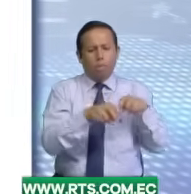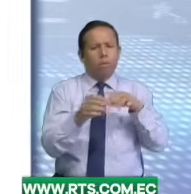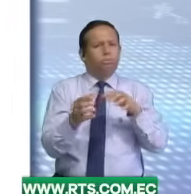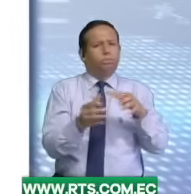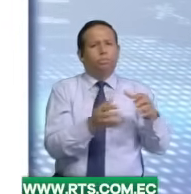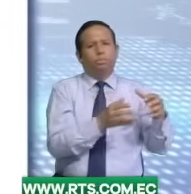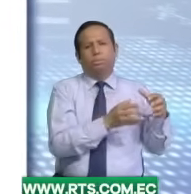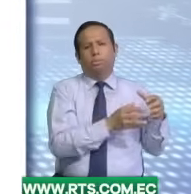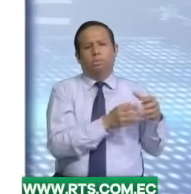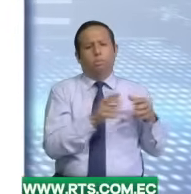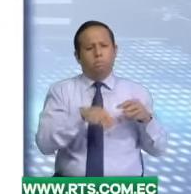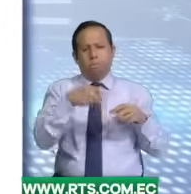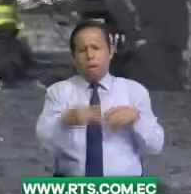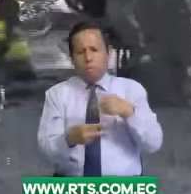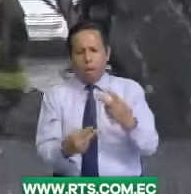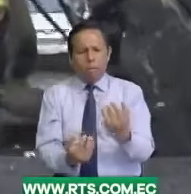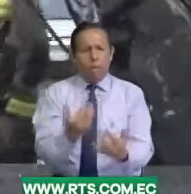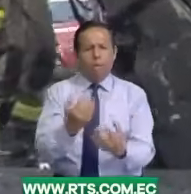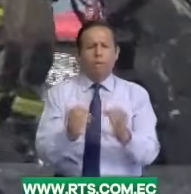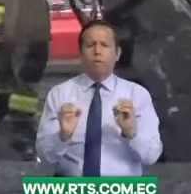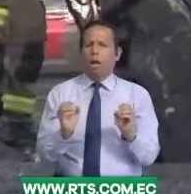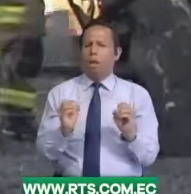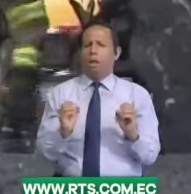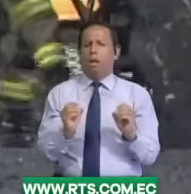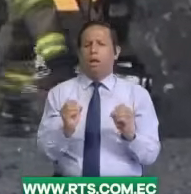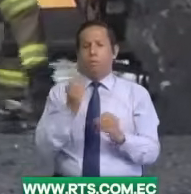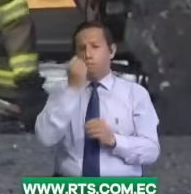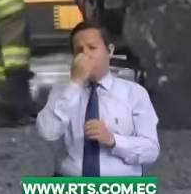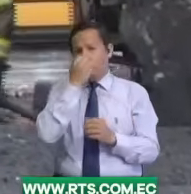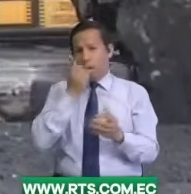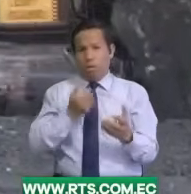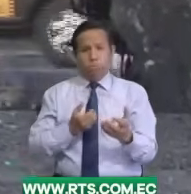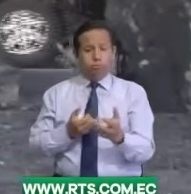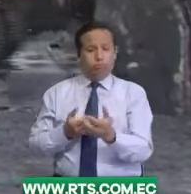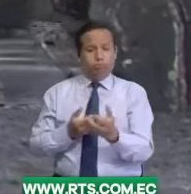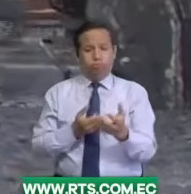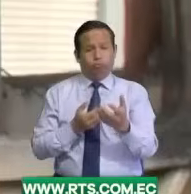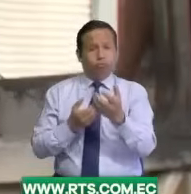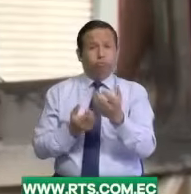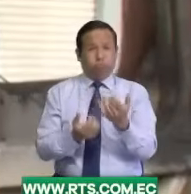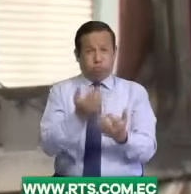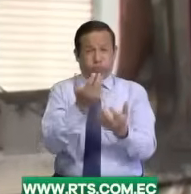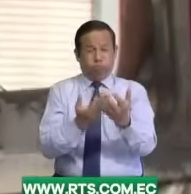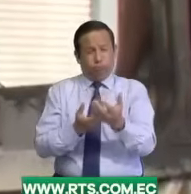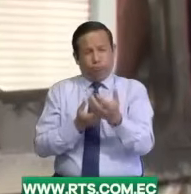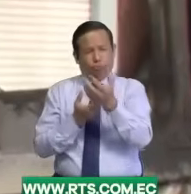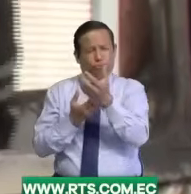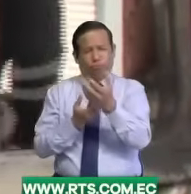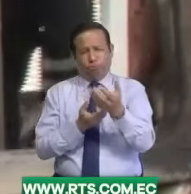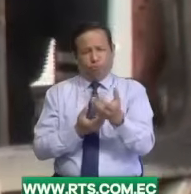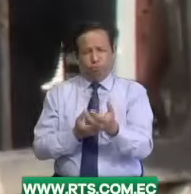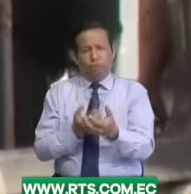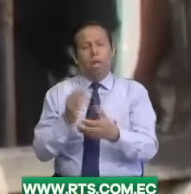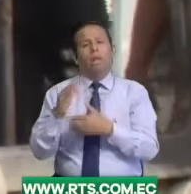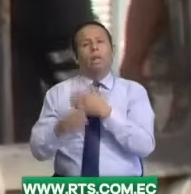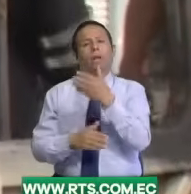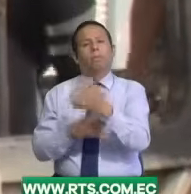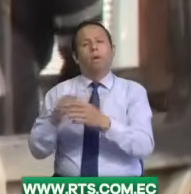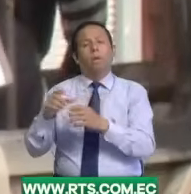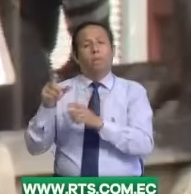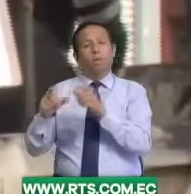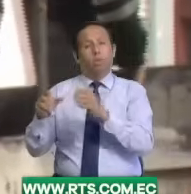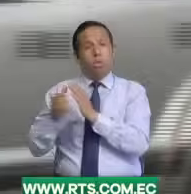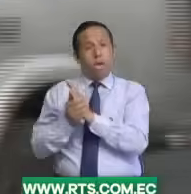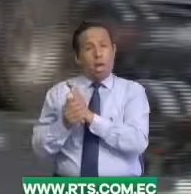Tancamarengo y no hubo heridos. Los miembros del cuerpo de bomberos pudieron apagar las llamas. Posteriormente, peritos de la Oficina de